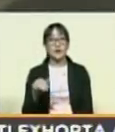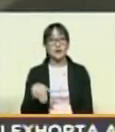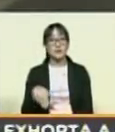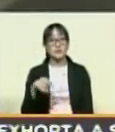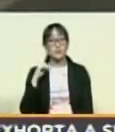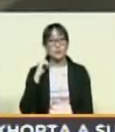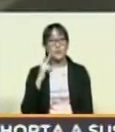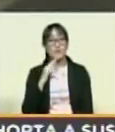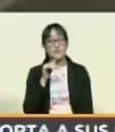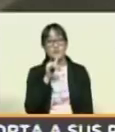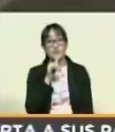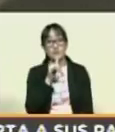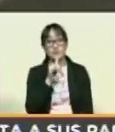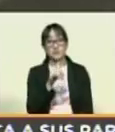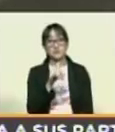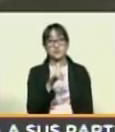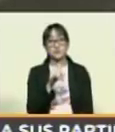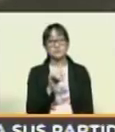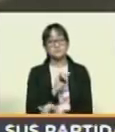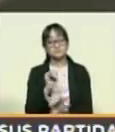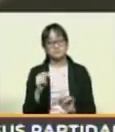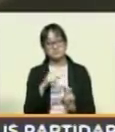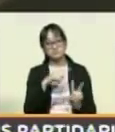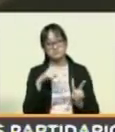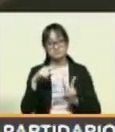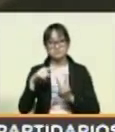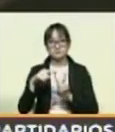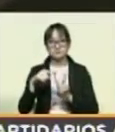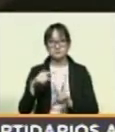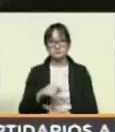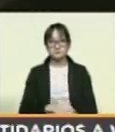el estado Bolívar, retornamos nuevamente el pase a los estudios. Adelante.